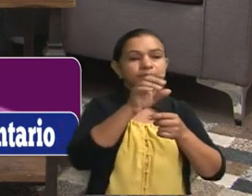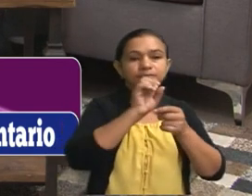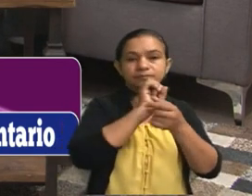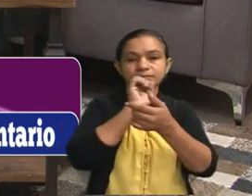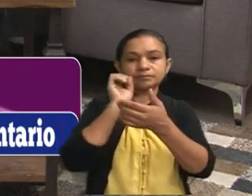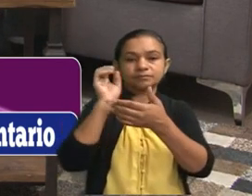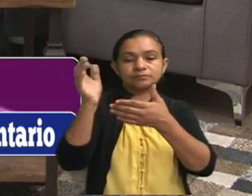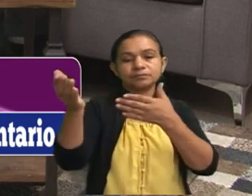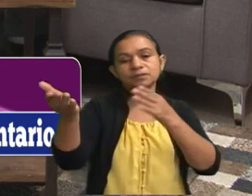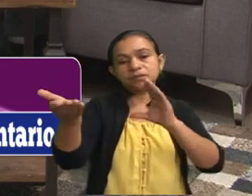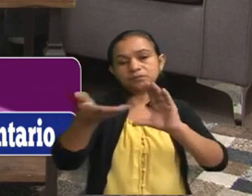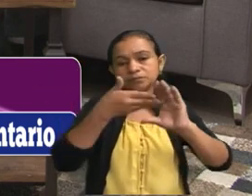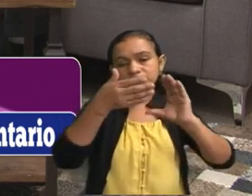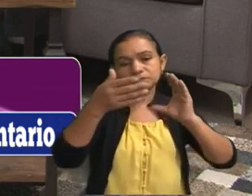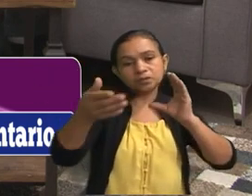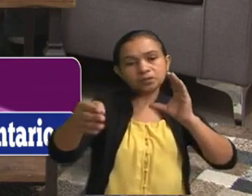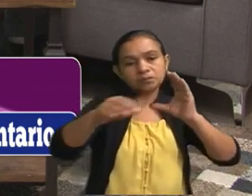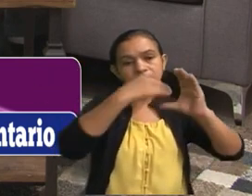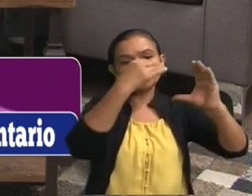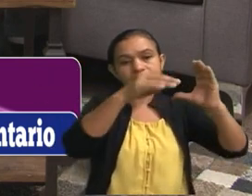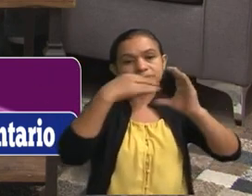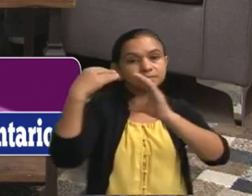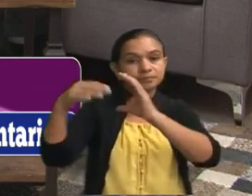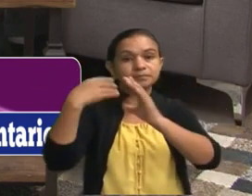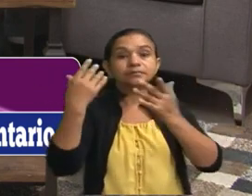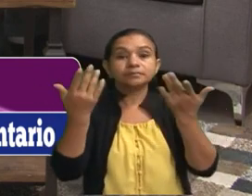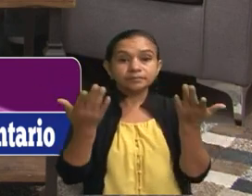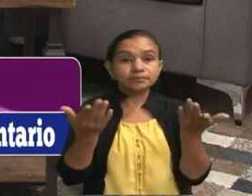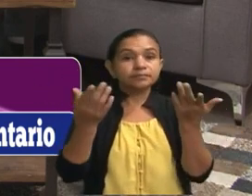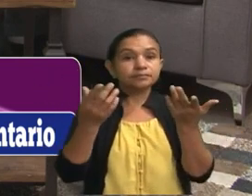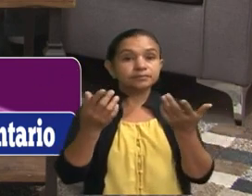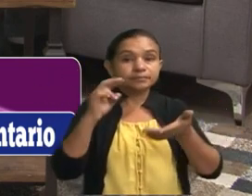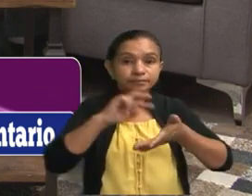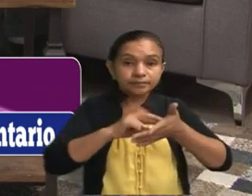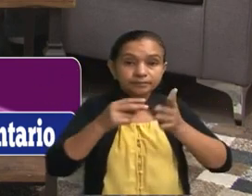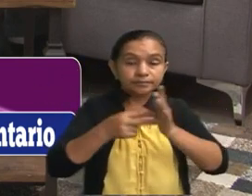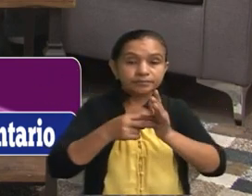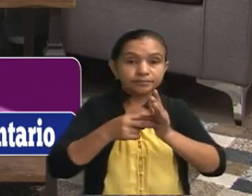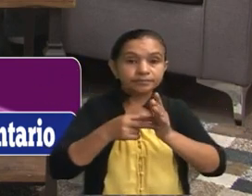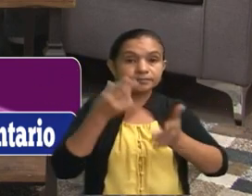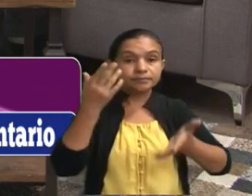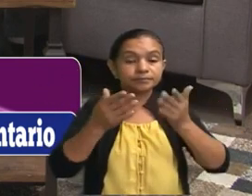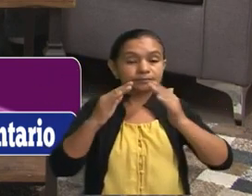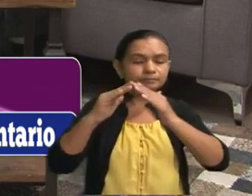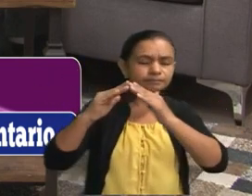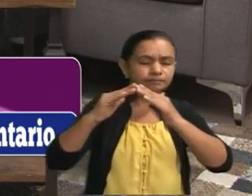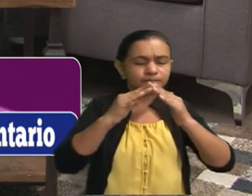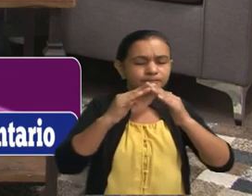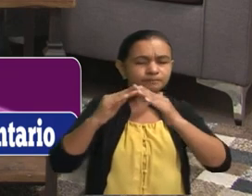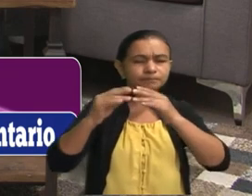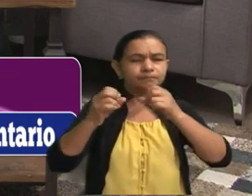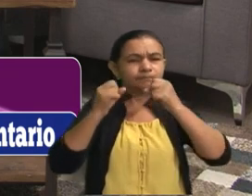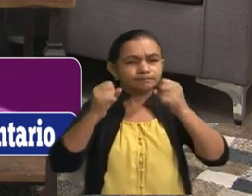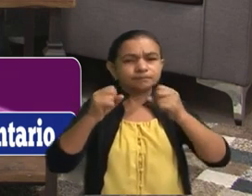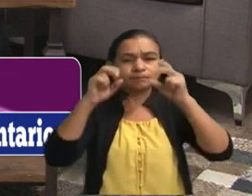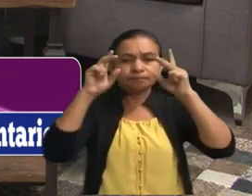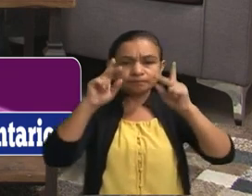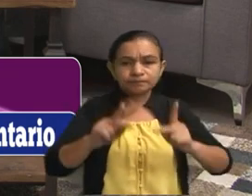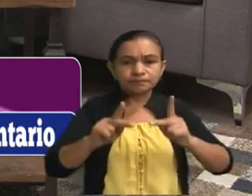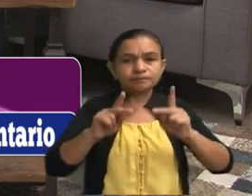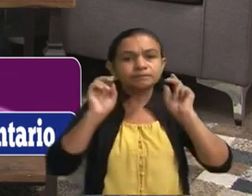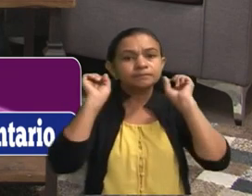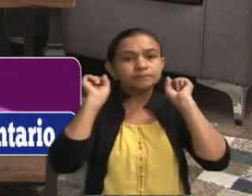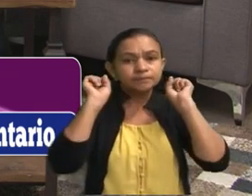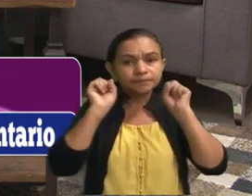Los primeros mensajes van automáticamente. Significa en caso de un terremoto muy grande, la persona inclusive